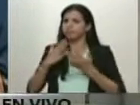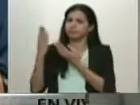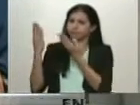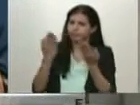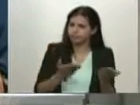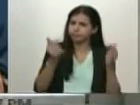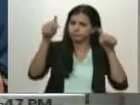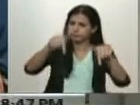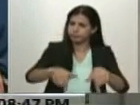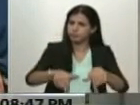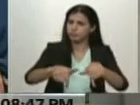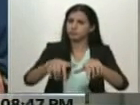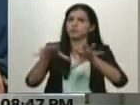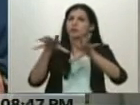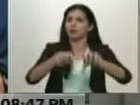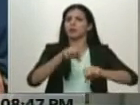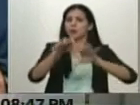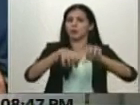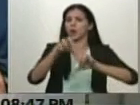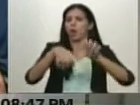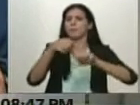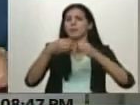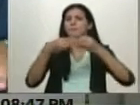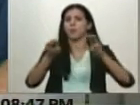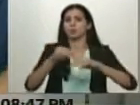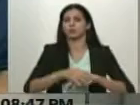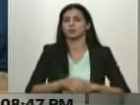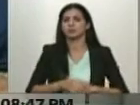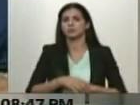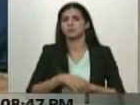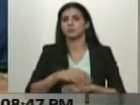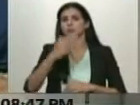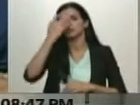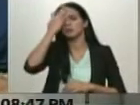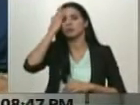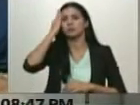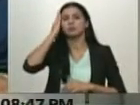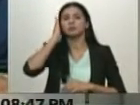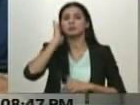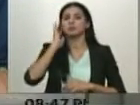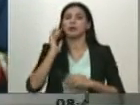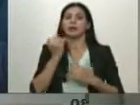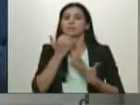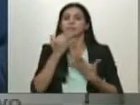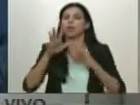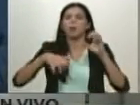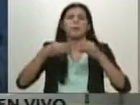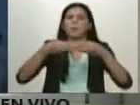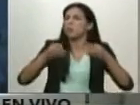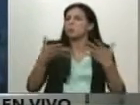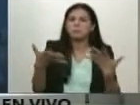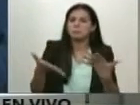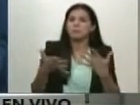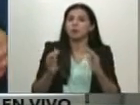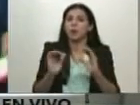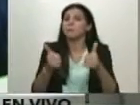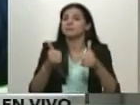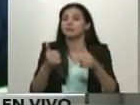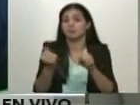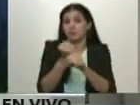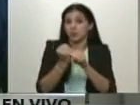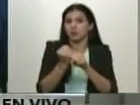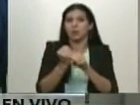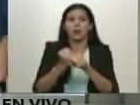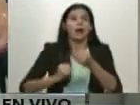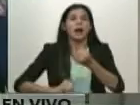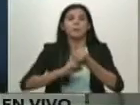bienes y servicios de las compras públicas. Las compras públicas como un verdadero instrumento de activación de los